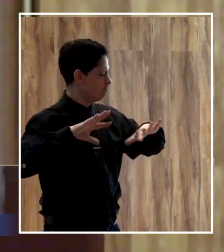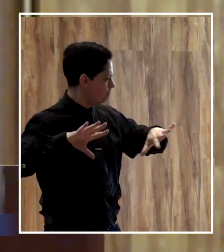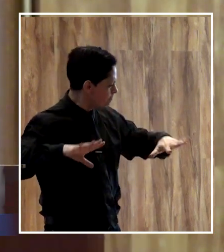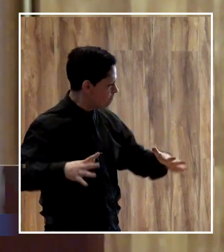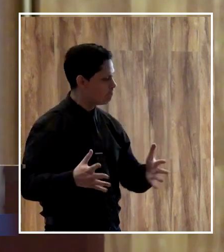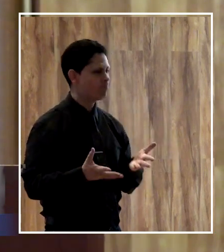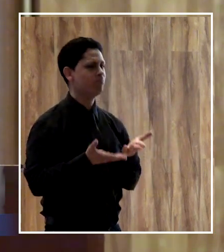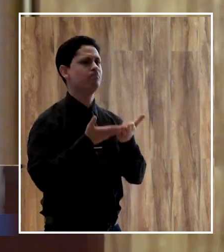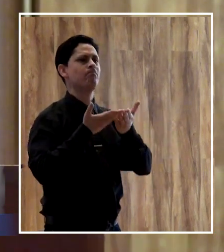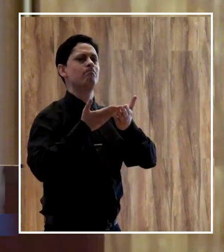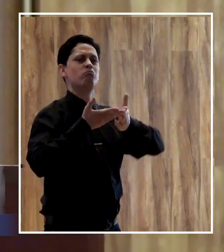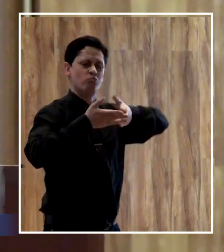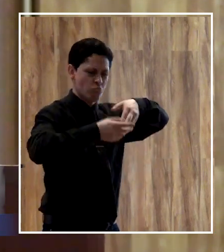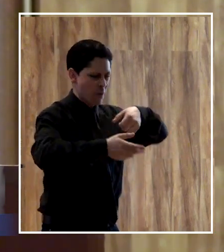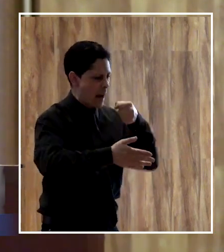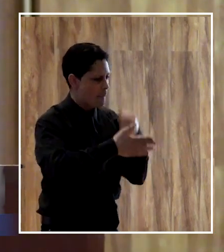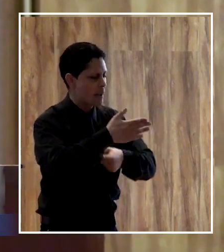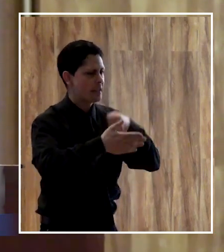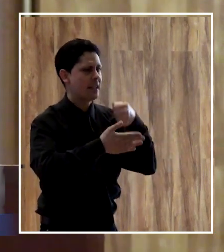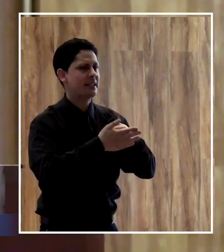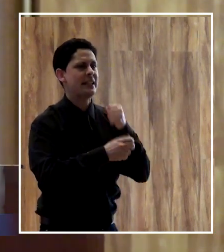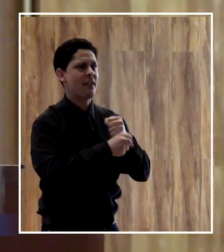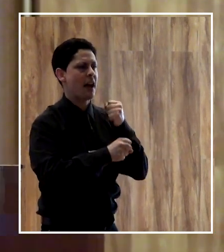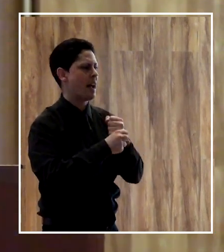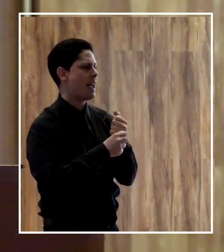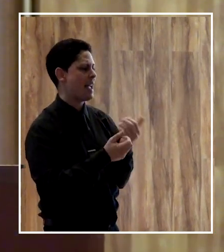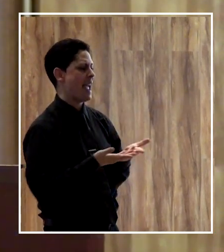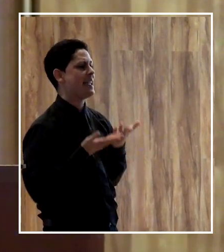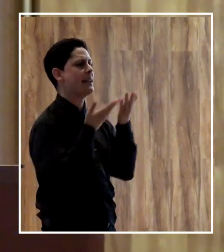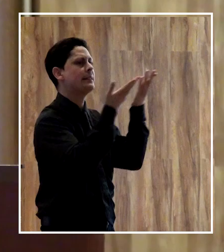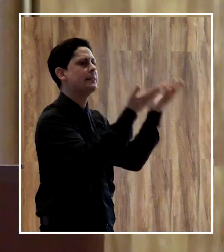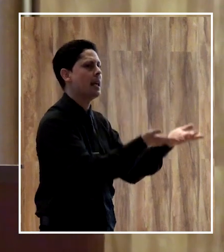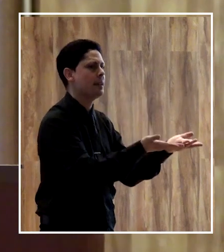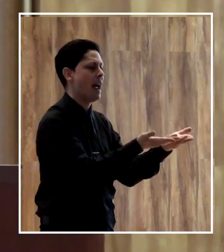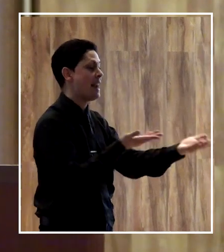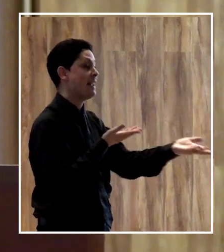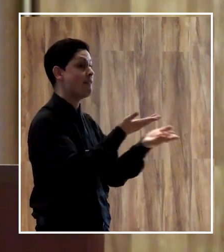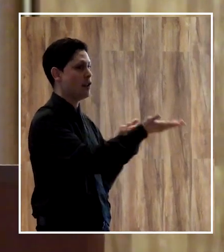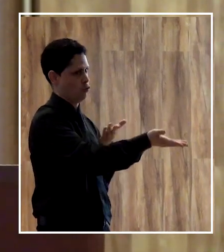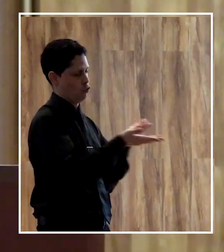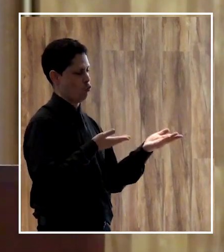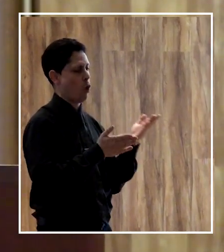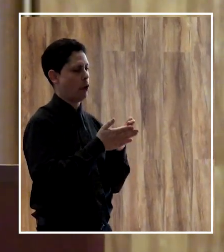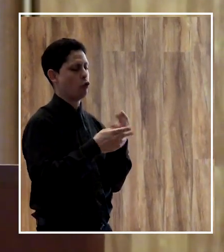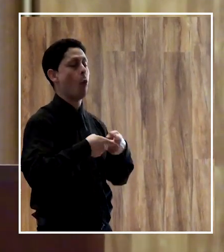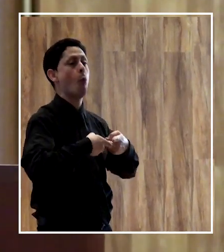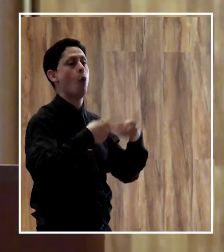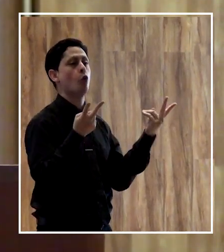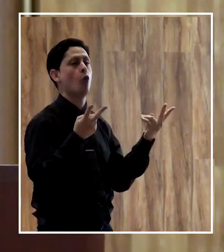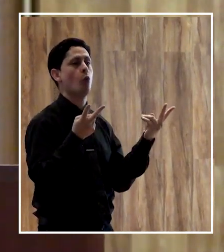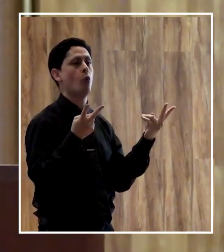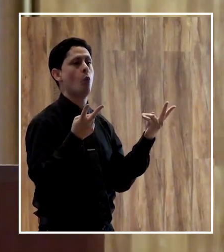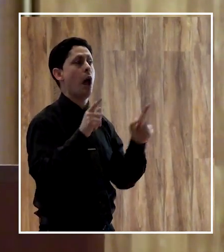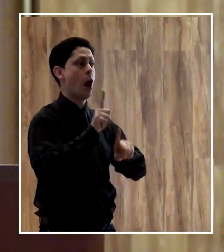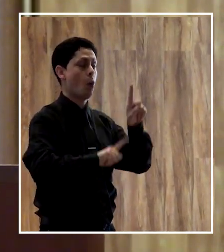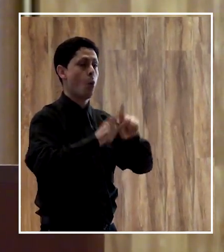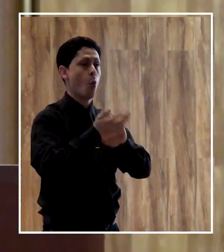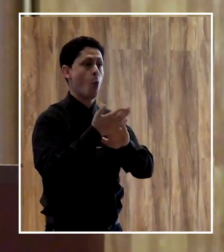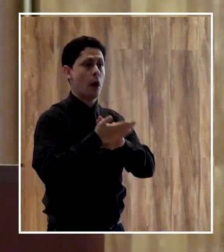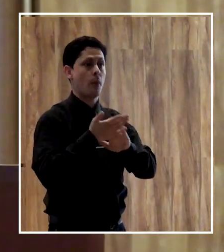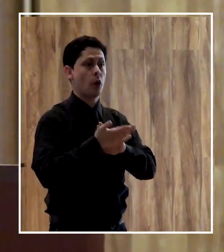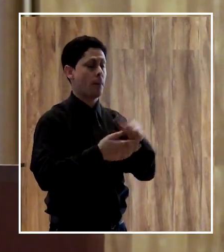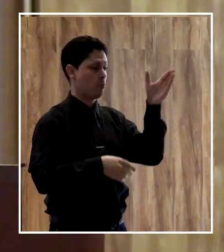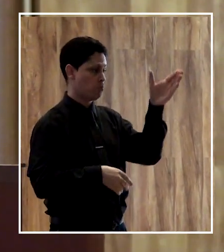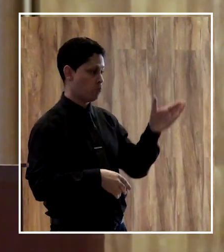formáramos y finalmente pudiéramos ejercer al servicio de la educación pública. Solamente algunos nombres